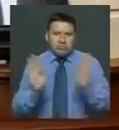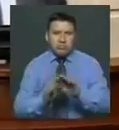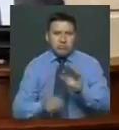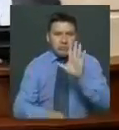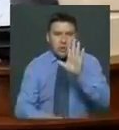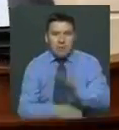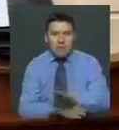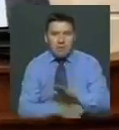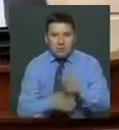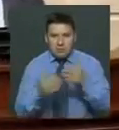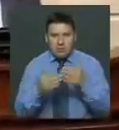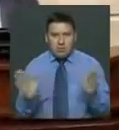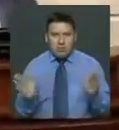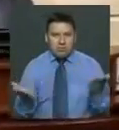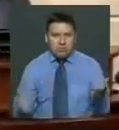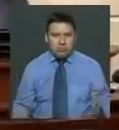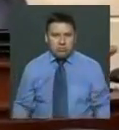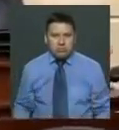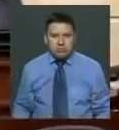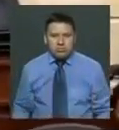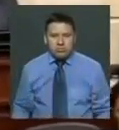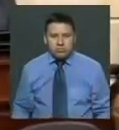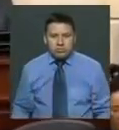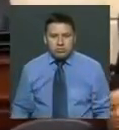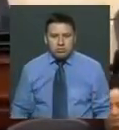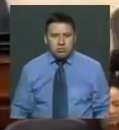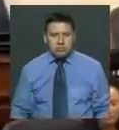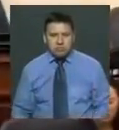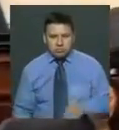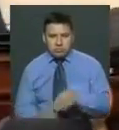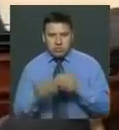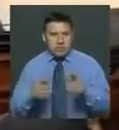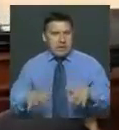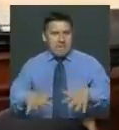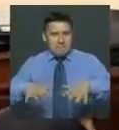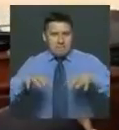Desde las 5 de la tarde están abiertos, estamos en esta sesión plenaria.